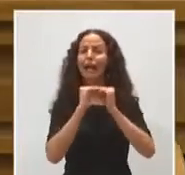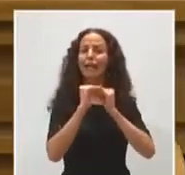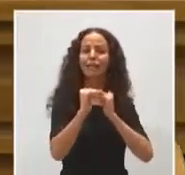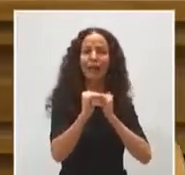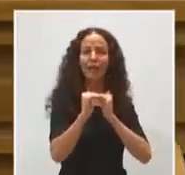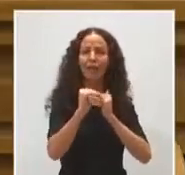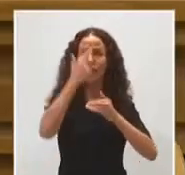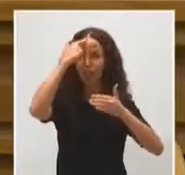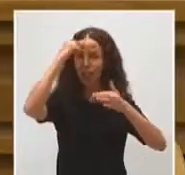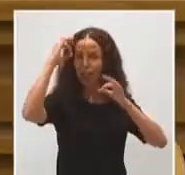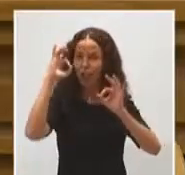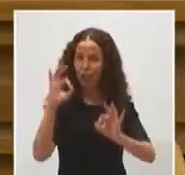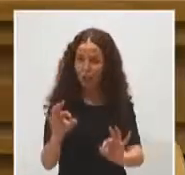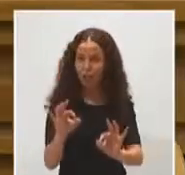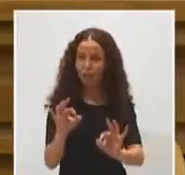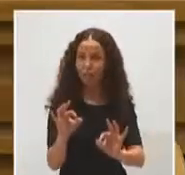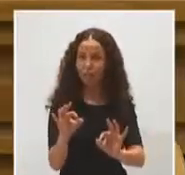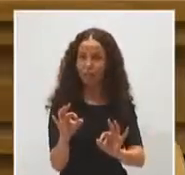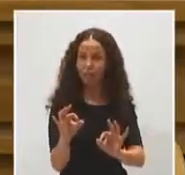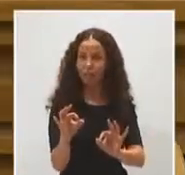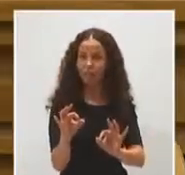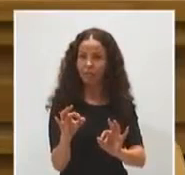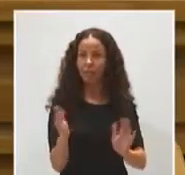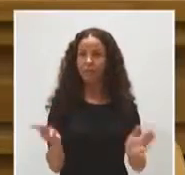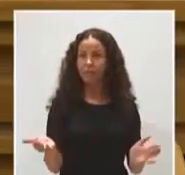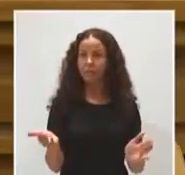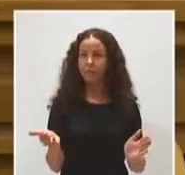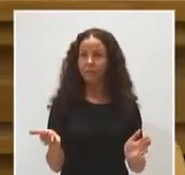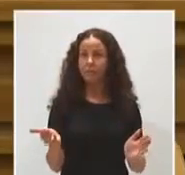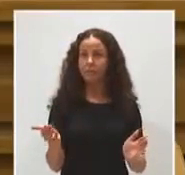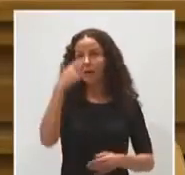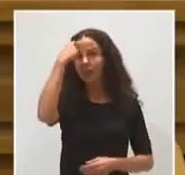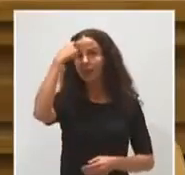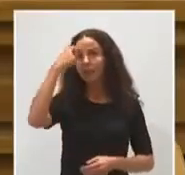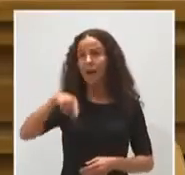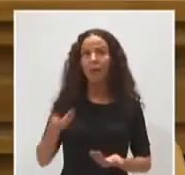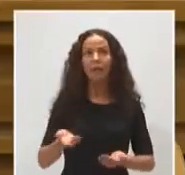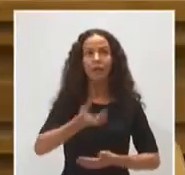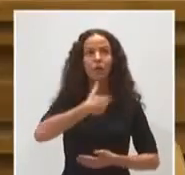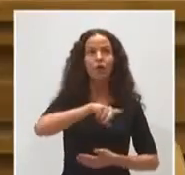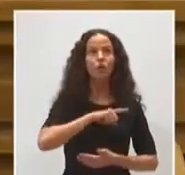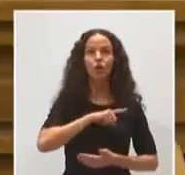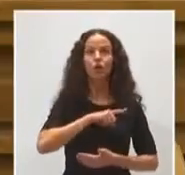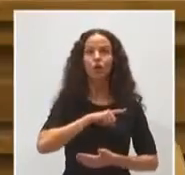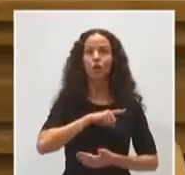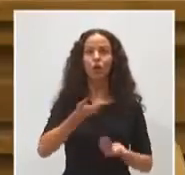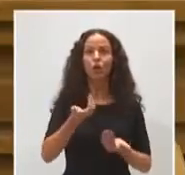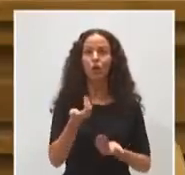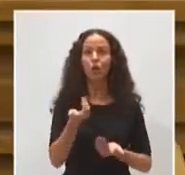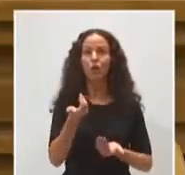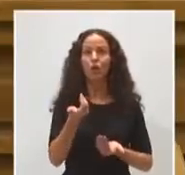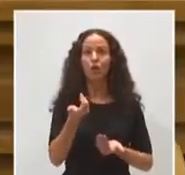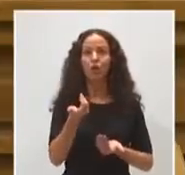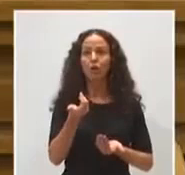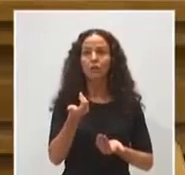sensatos de ser sensatos de evidentemente saber que no podemos mantenernos con cal de línea en el bolsillo que hay que